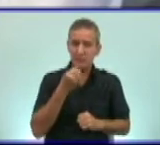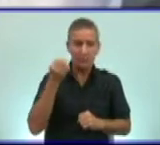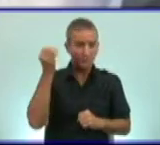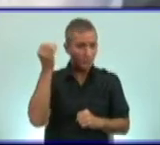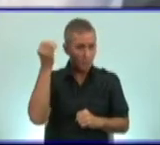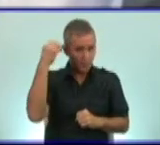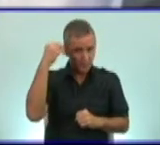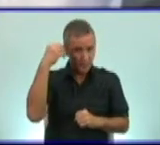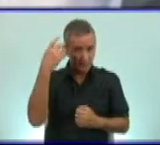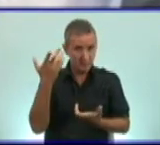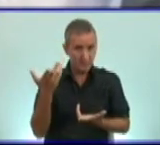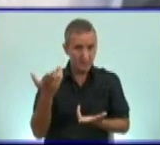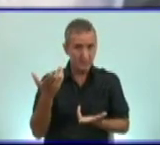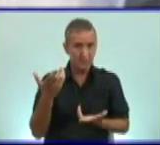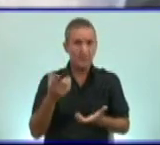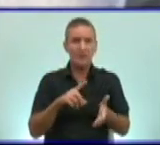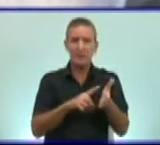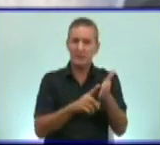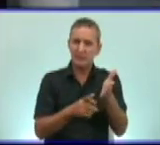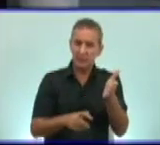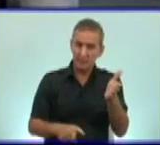disoluciones conducen o no la corriente eléctrica.